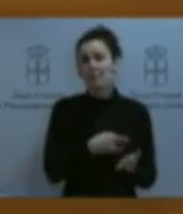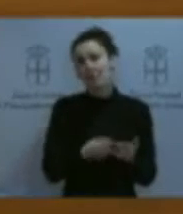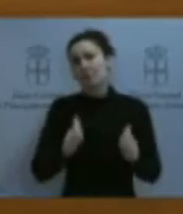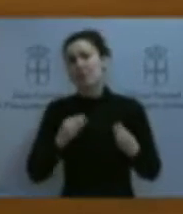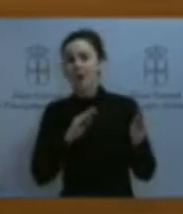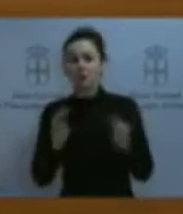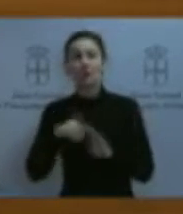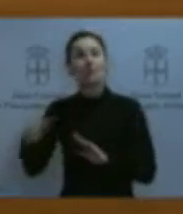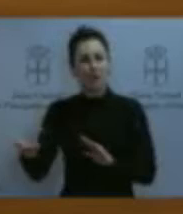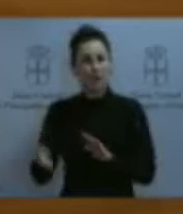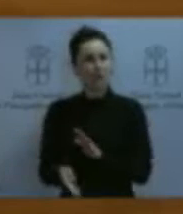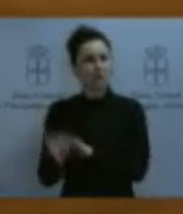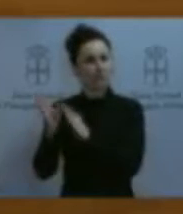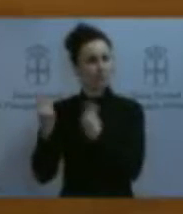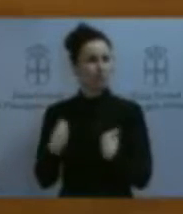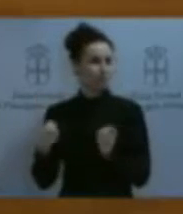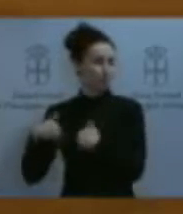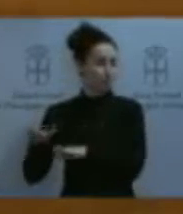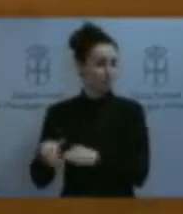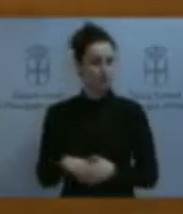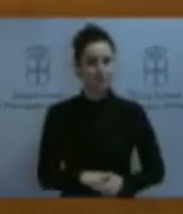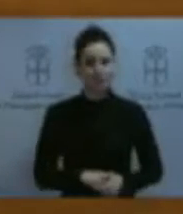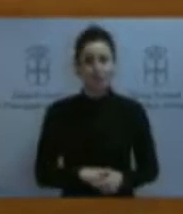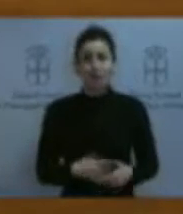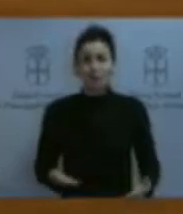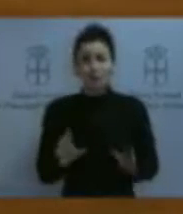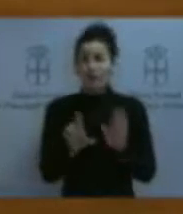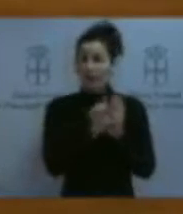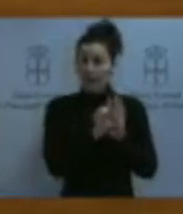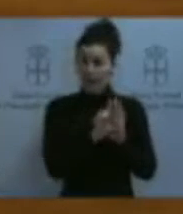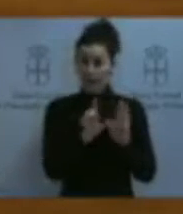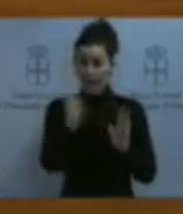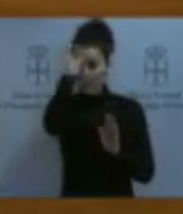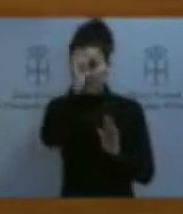La ley, desde nuestro punto de vista, podría haber tenido otro color, ¿no? Y les pongo varias medidas